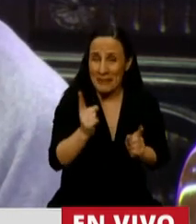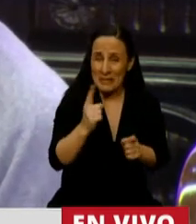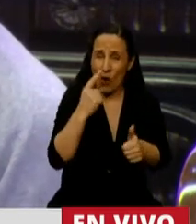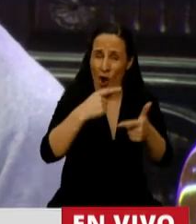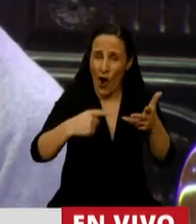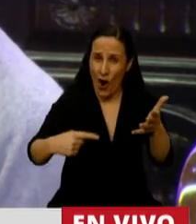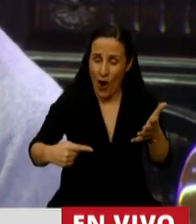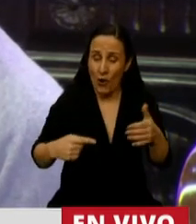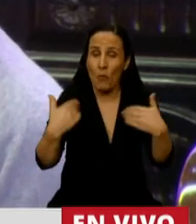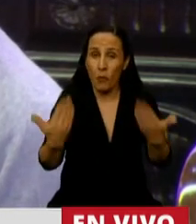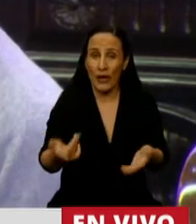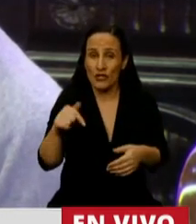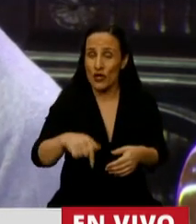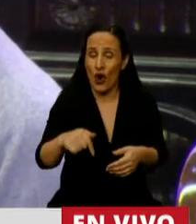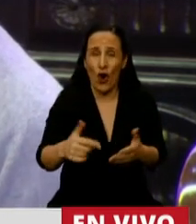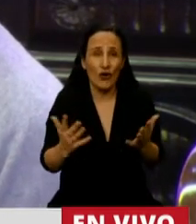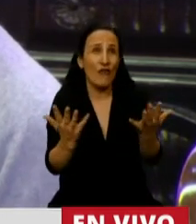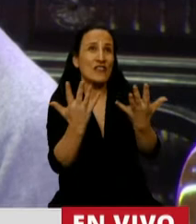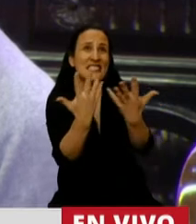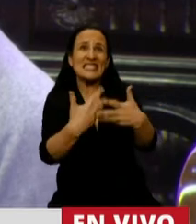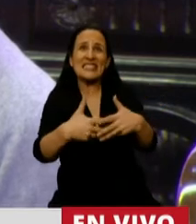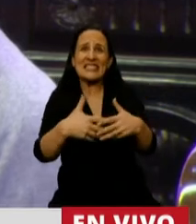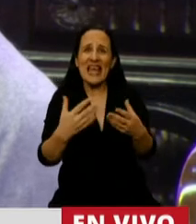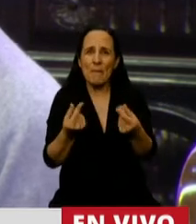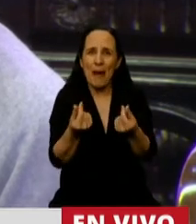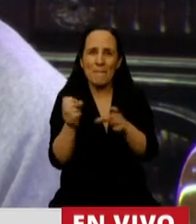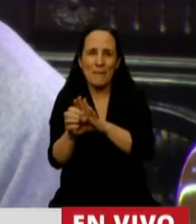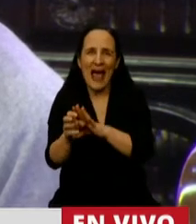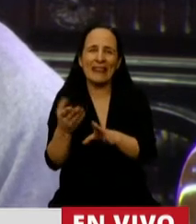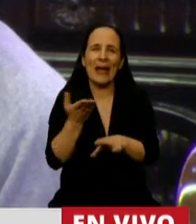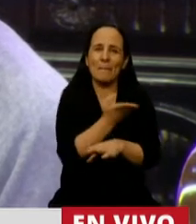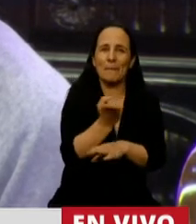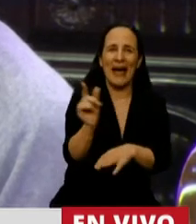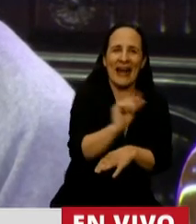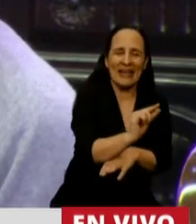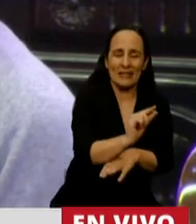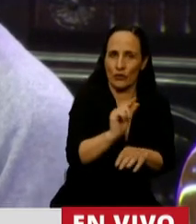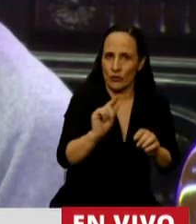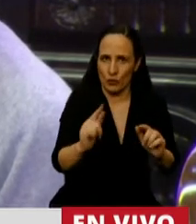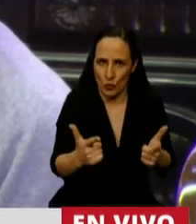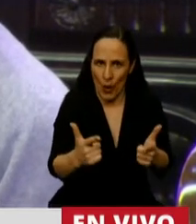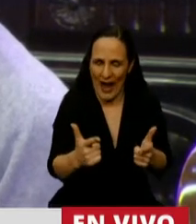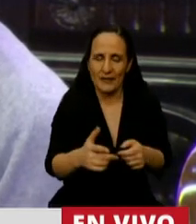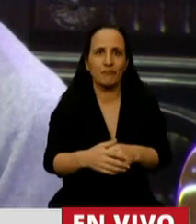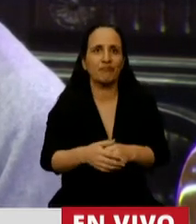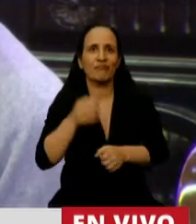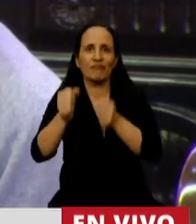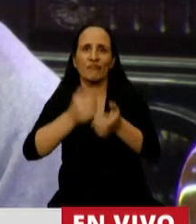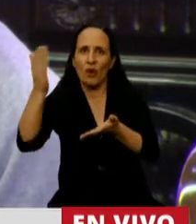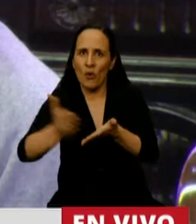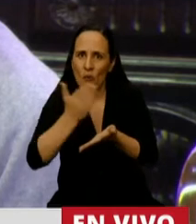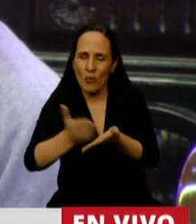nos encontramos sin sistema financiero para los tomadores de crédito sin la productividad necesaria para beneficiar a nuestros